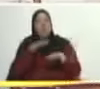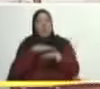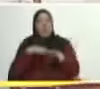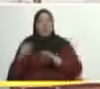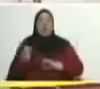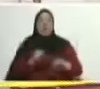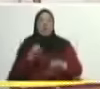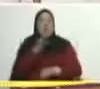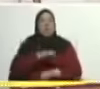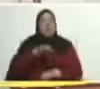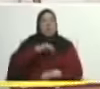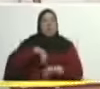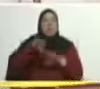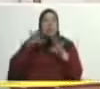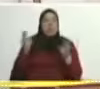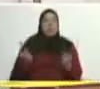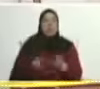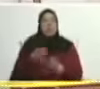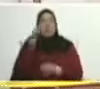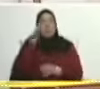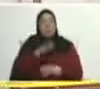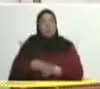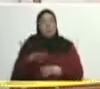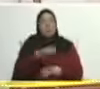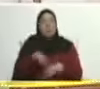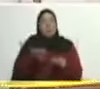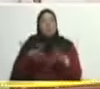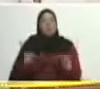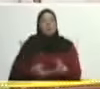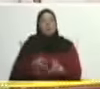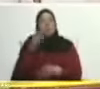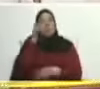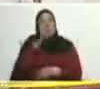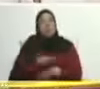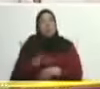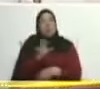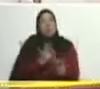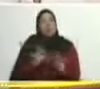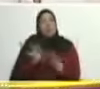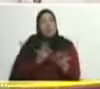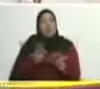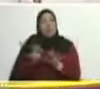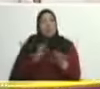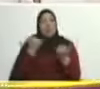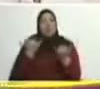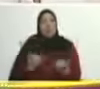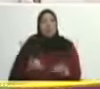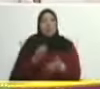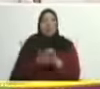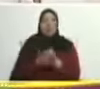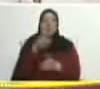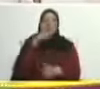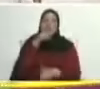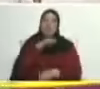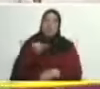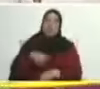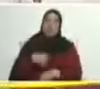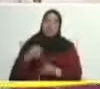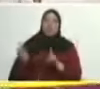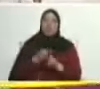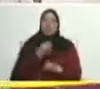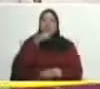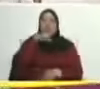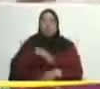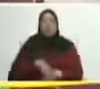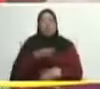movimientos sociales del mundo, pueblos del mundo, que este pueblo se prepara para darle una pela, una lección